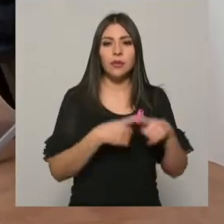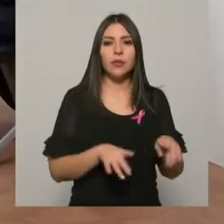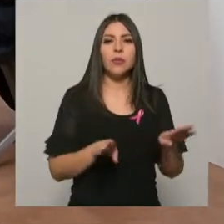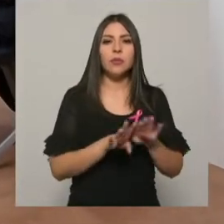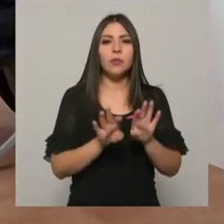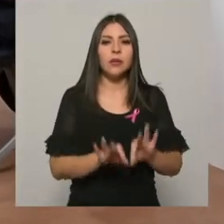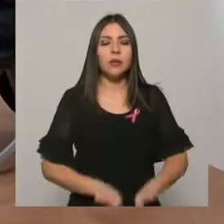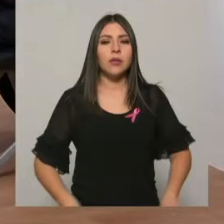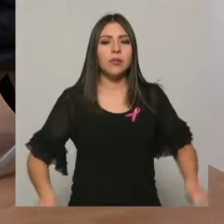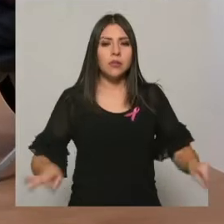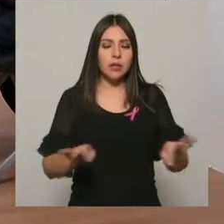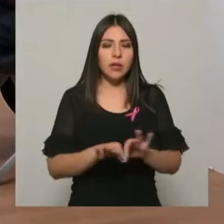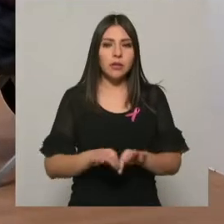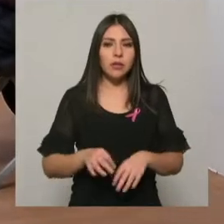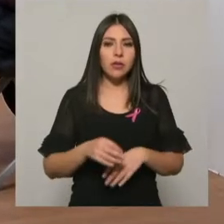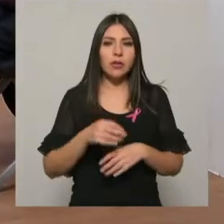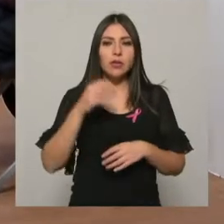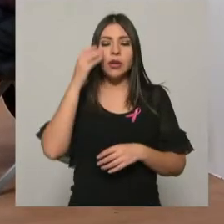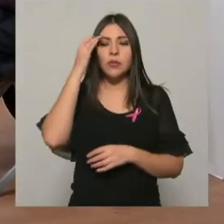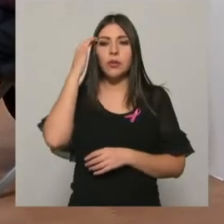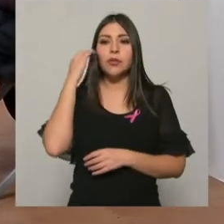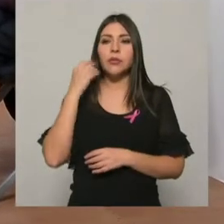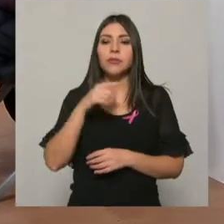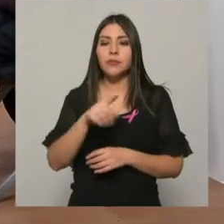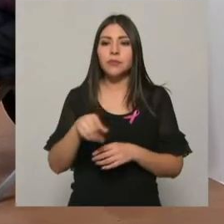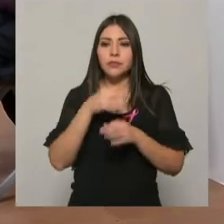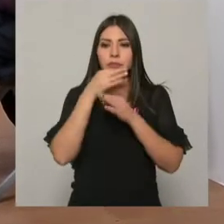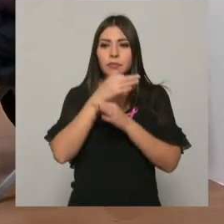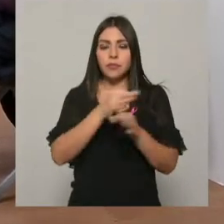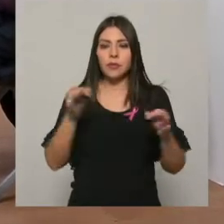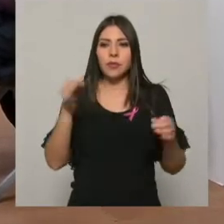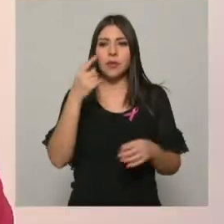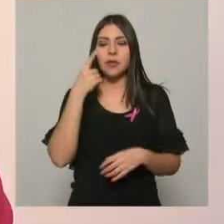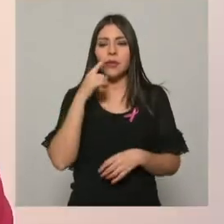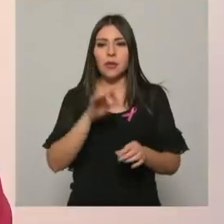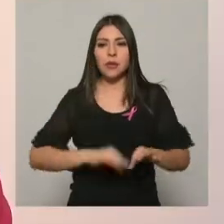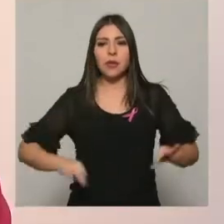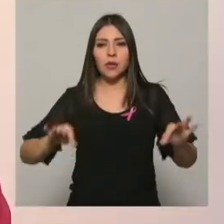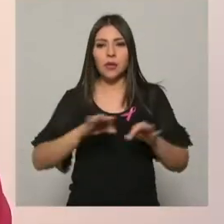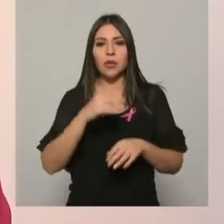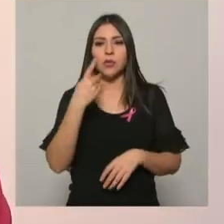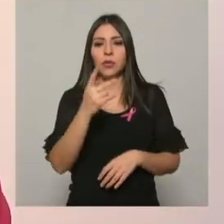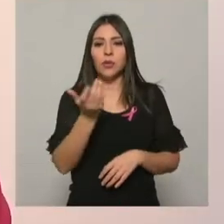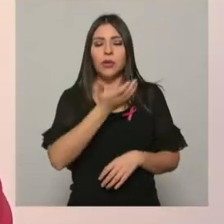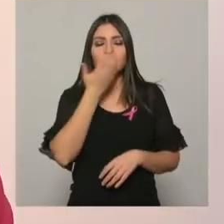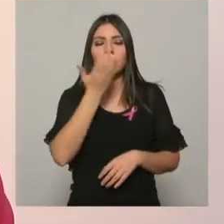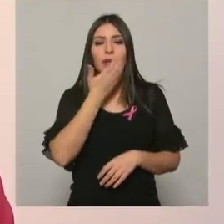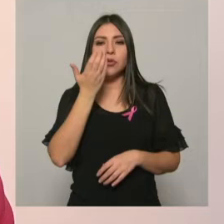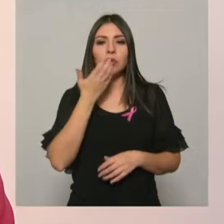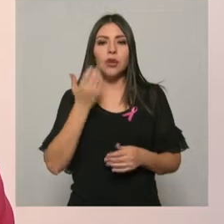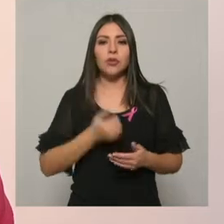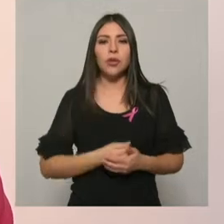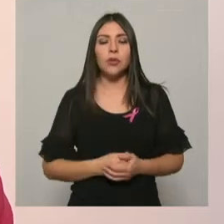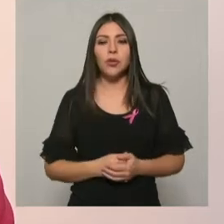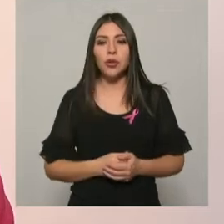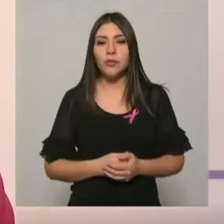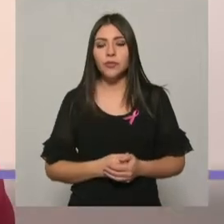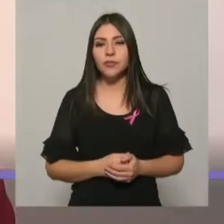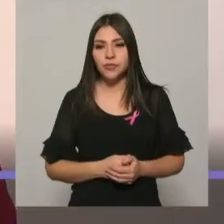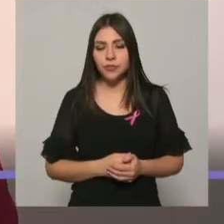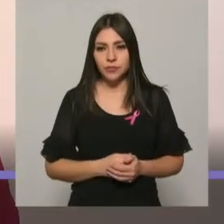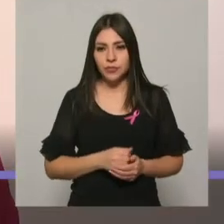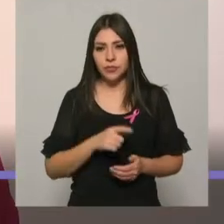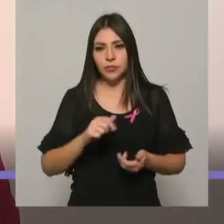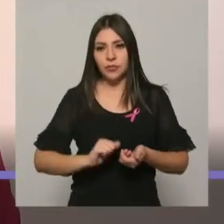difundirlo también? Bueno, es lo que comentaba, ¿no? Acá lo importante es tener la tradición, que no se pierda.